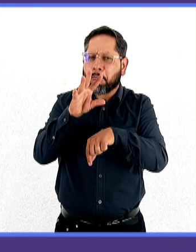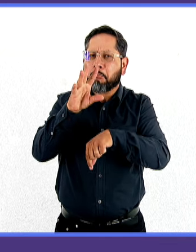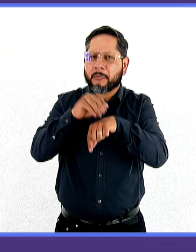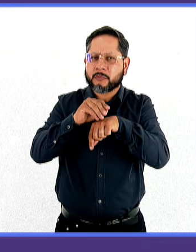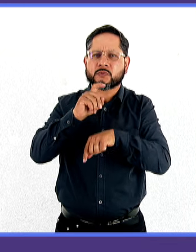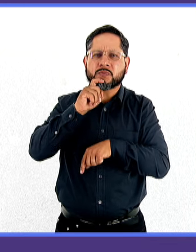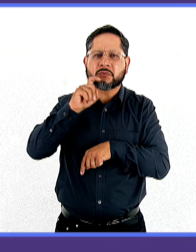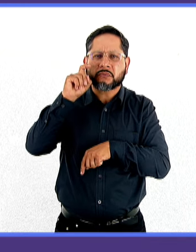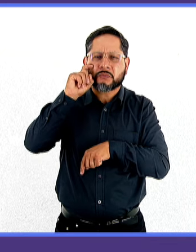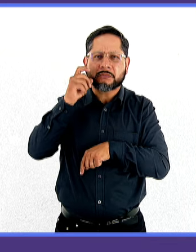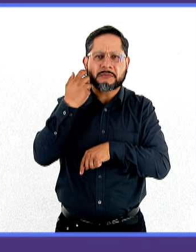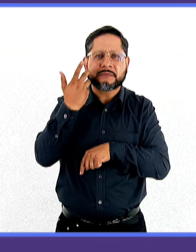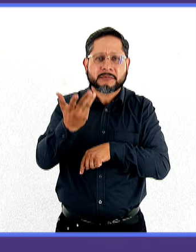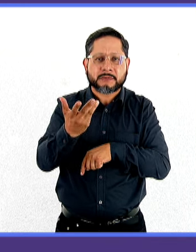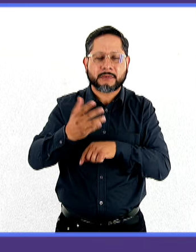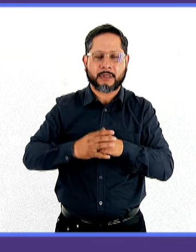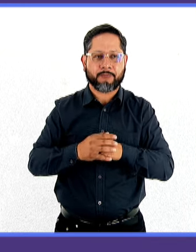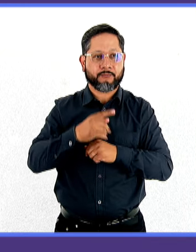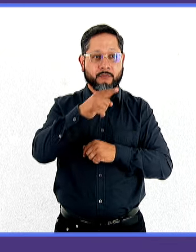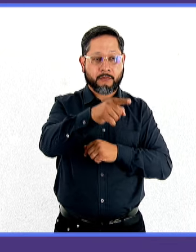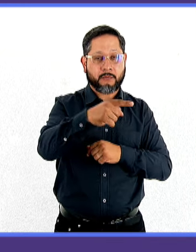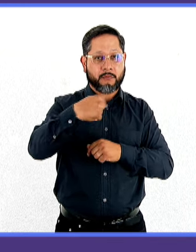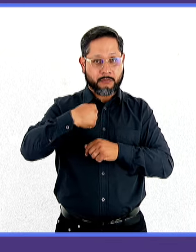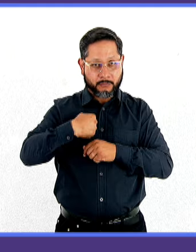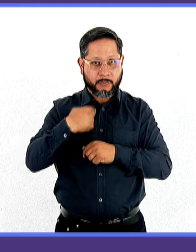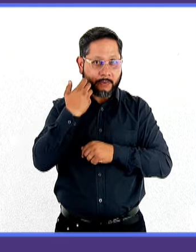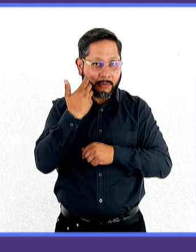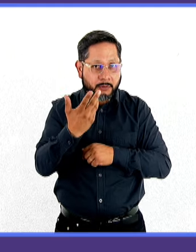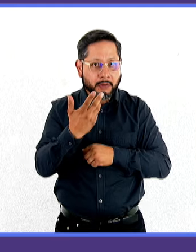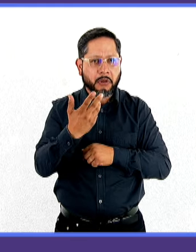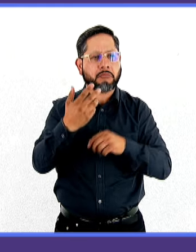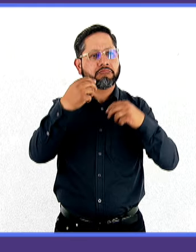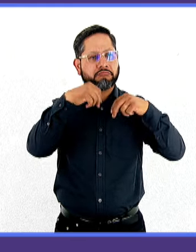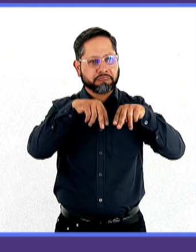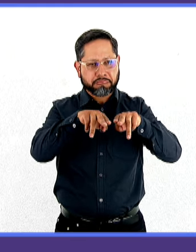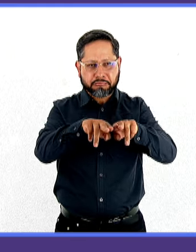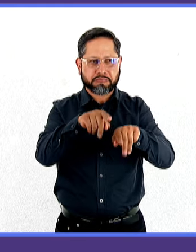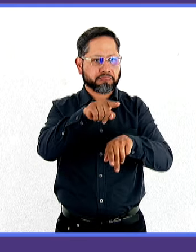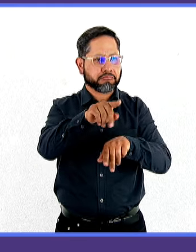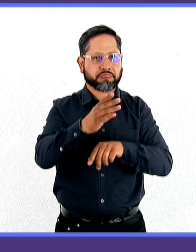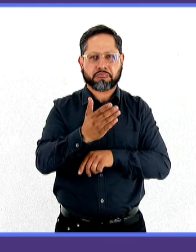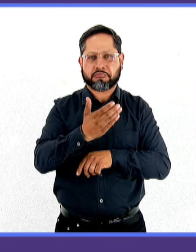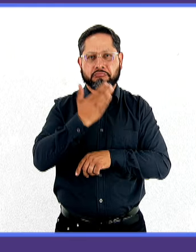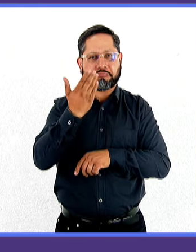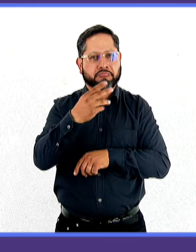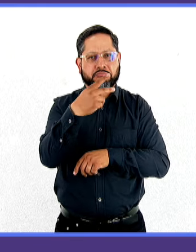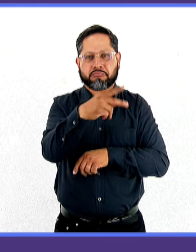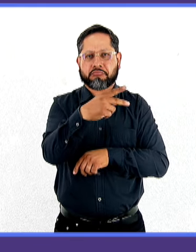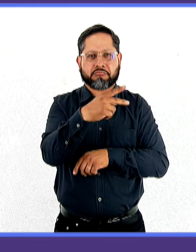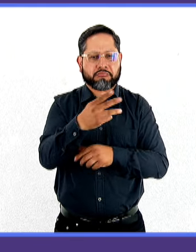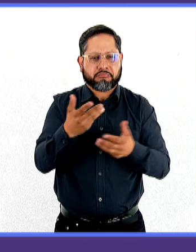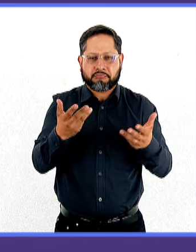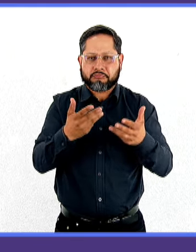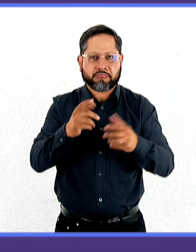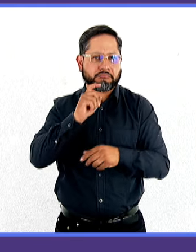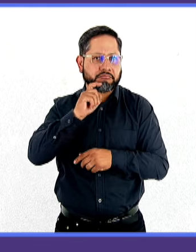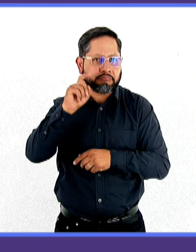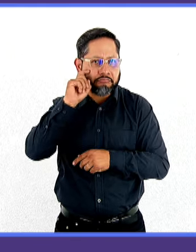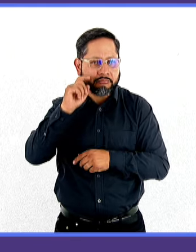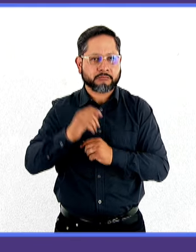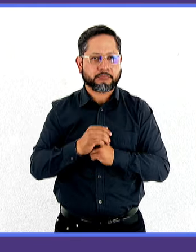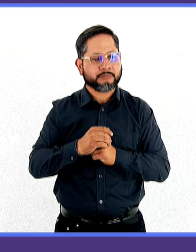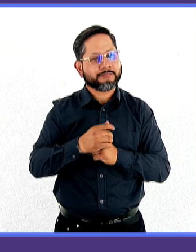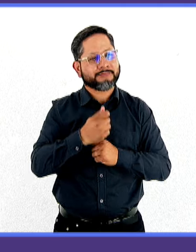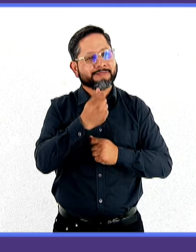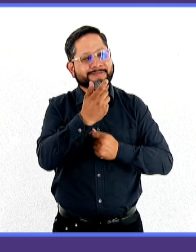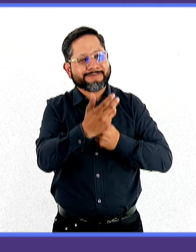sexual nos referimos al acuerdo para participar en cualquiera de las prácticas sexuales existentes desde palabras